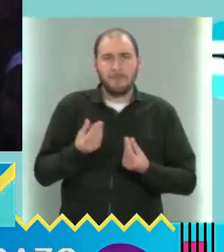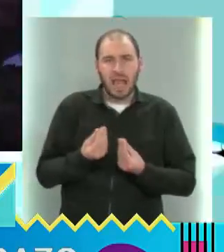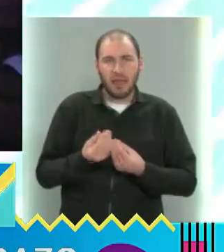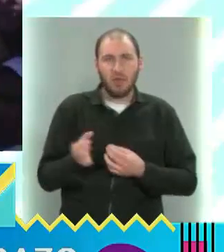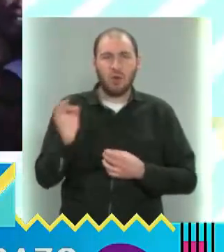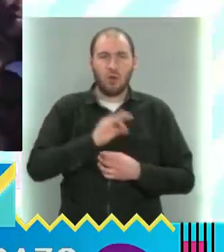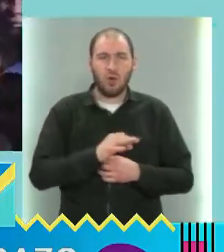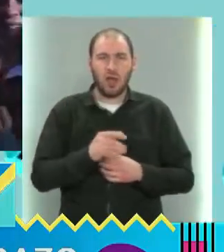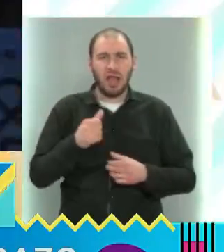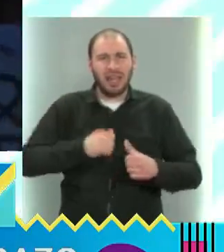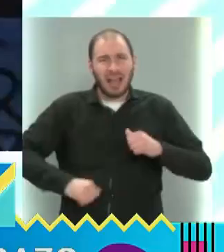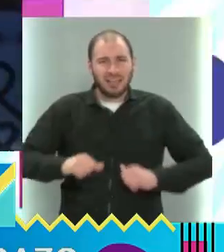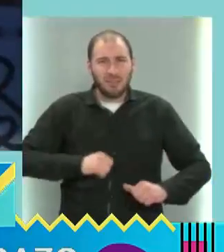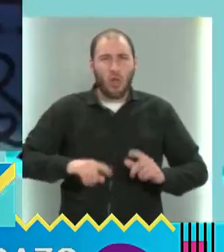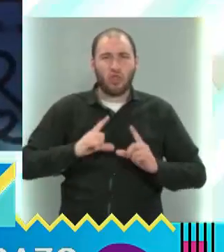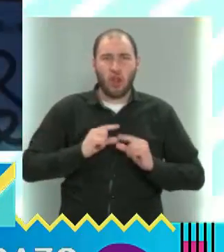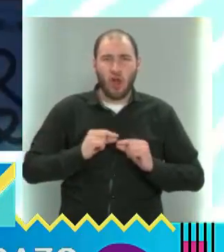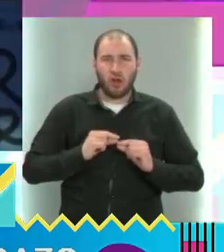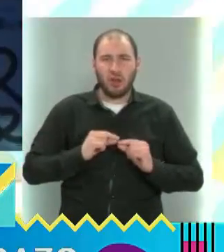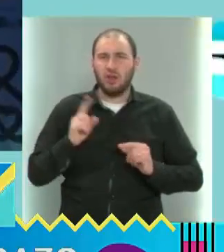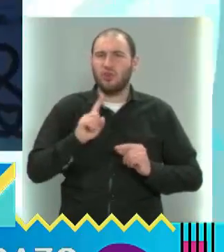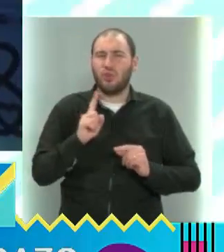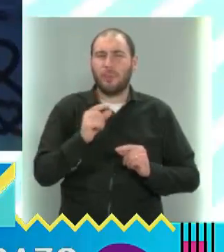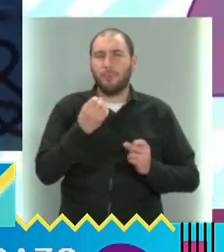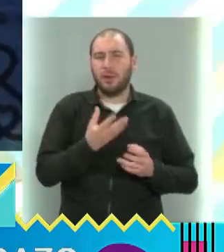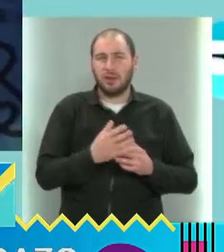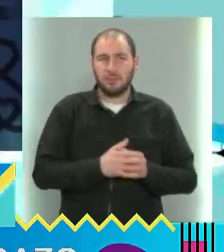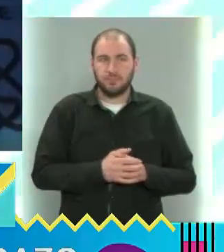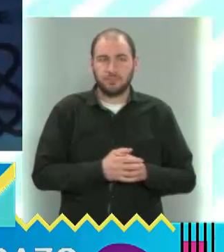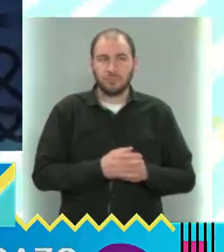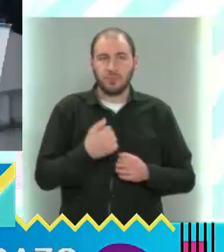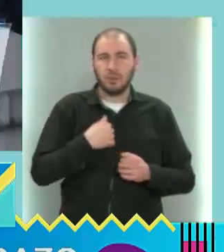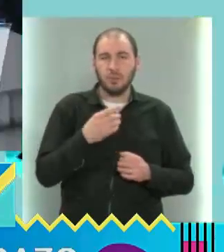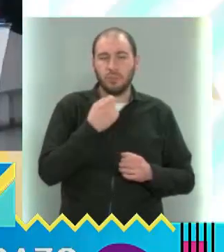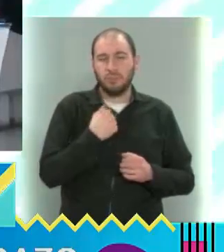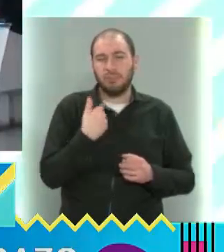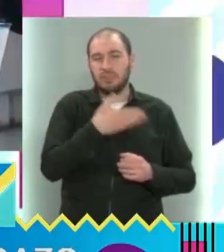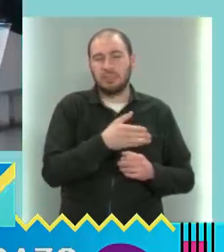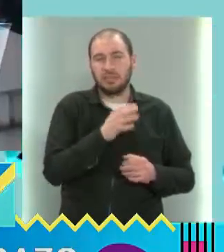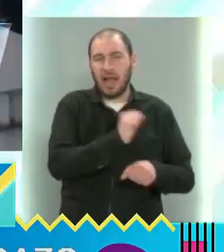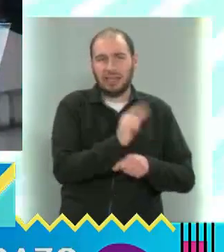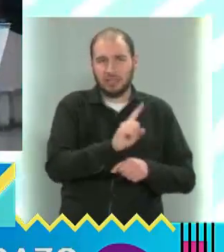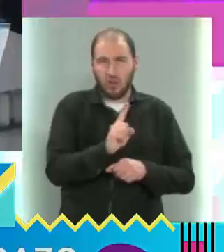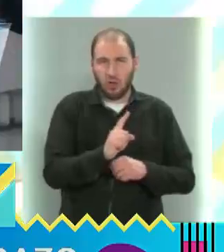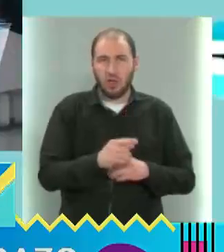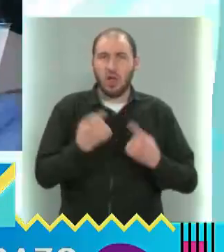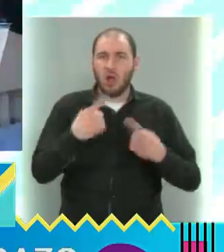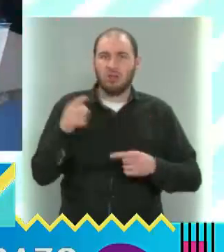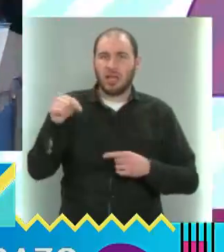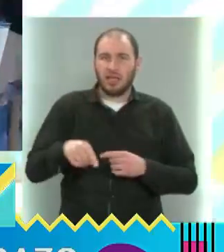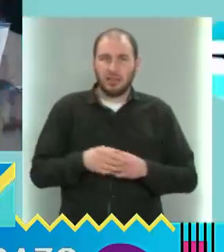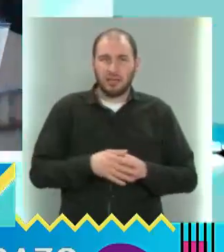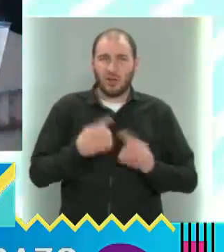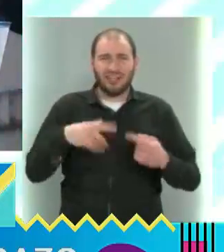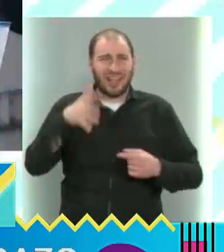o el daño, el dolor, no viene por que si ibas a ir en la cárcel. Digamos, a la situación se llega en